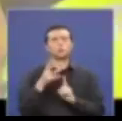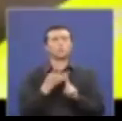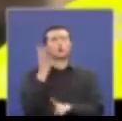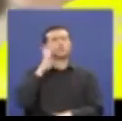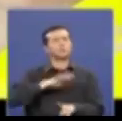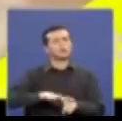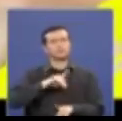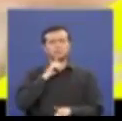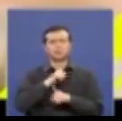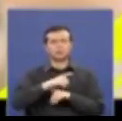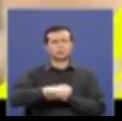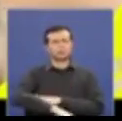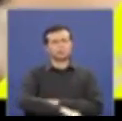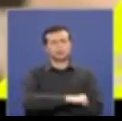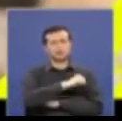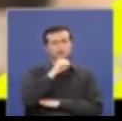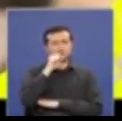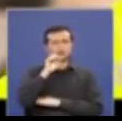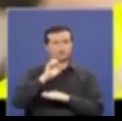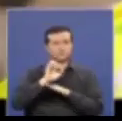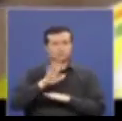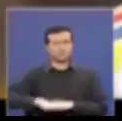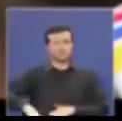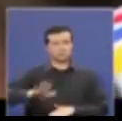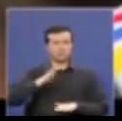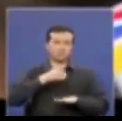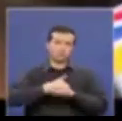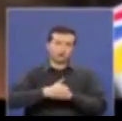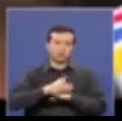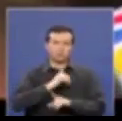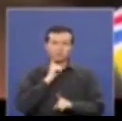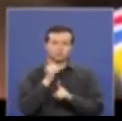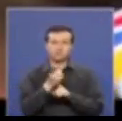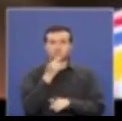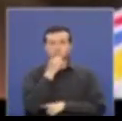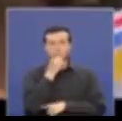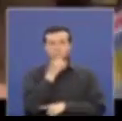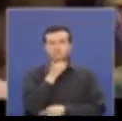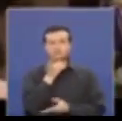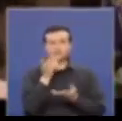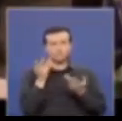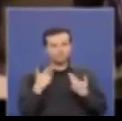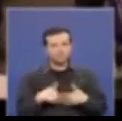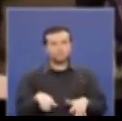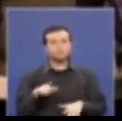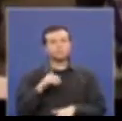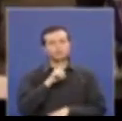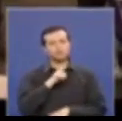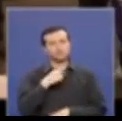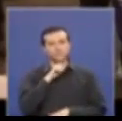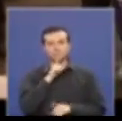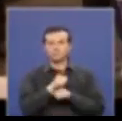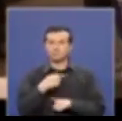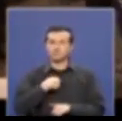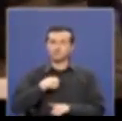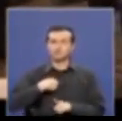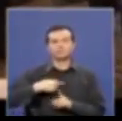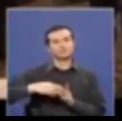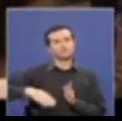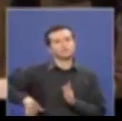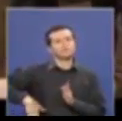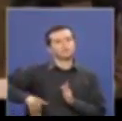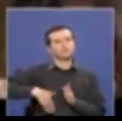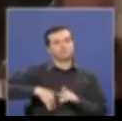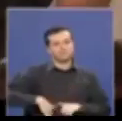ganó la Vuelta Ciclística al Ecuador. Luego de eso, pues, el desayuno. Y por eso llegué tarde, porque no me pude aguantar las ganas